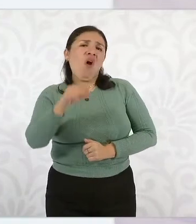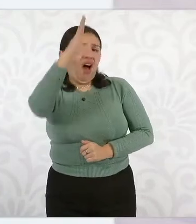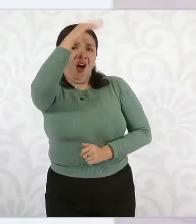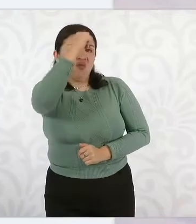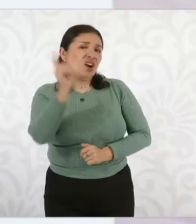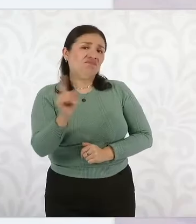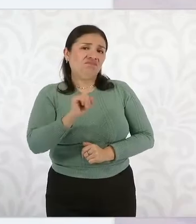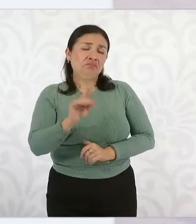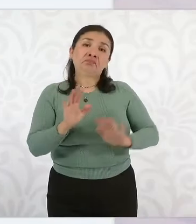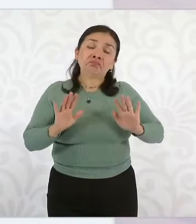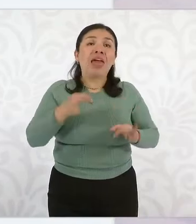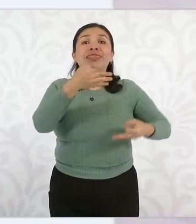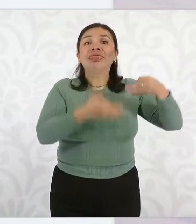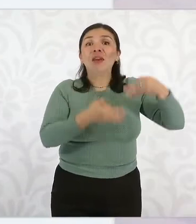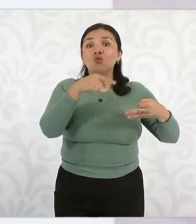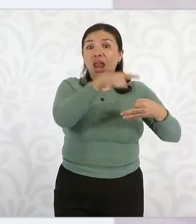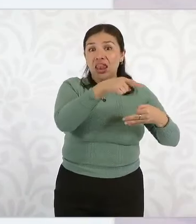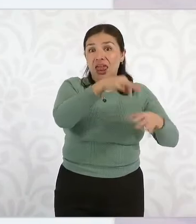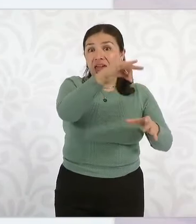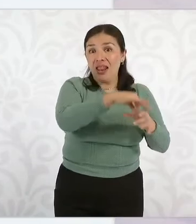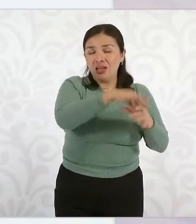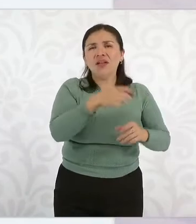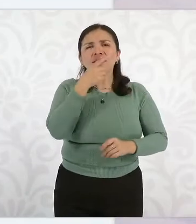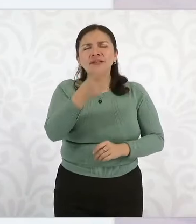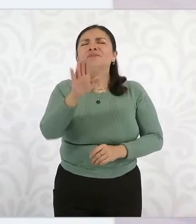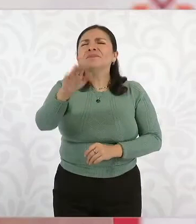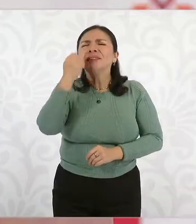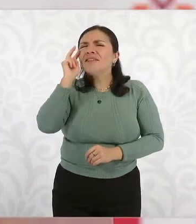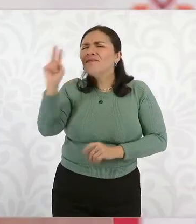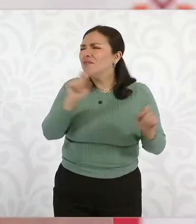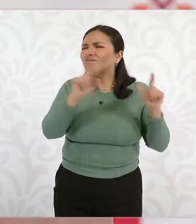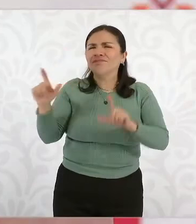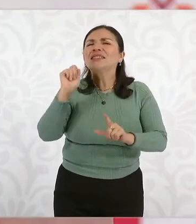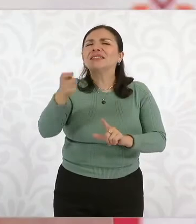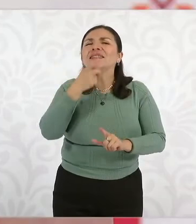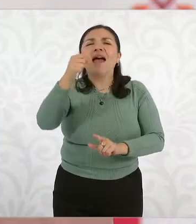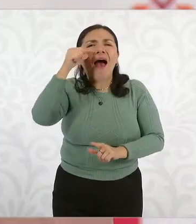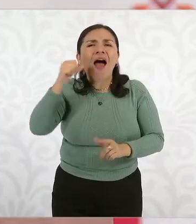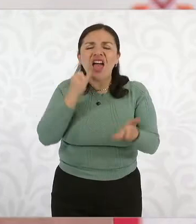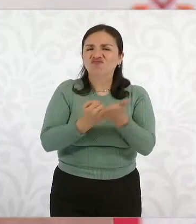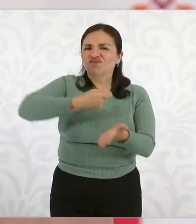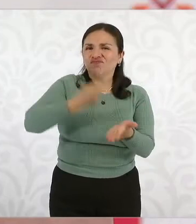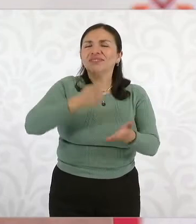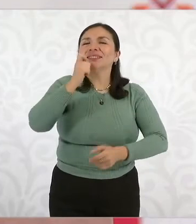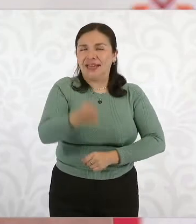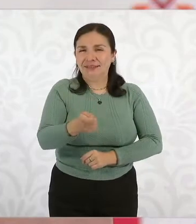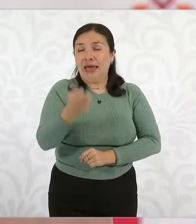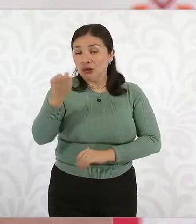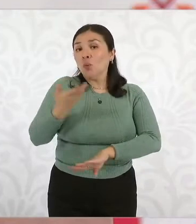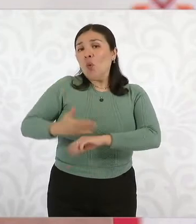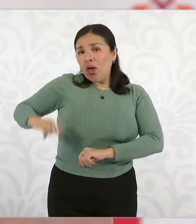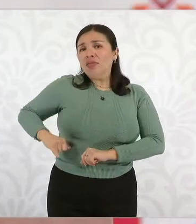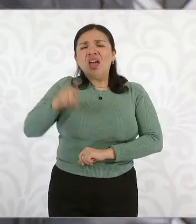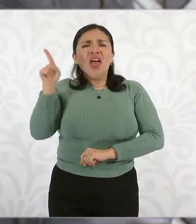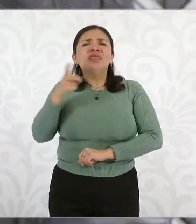Tribunal Electoral lo que dice, a ver si sale la resolución del tribunal porque es interesante, porque lo